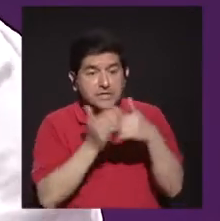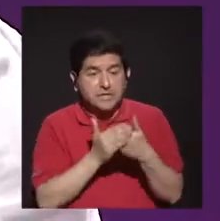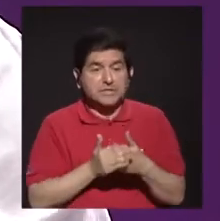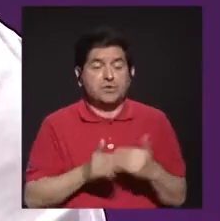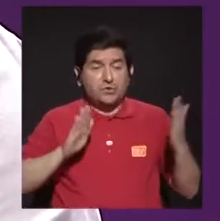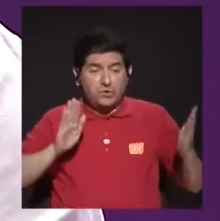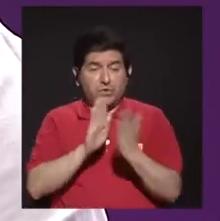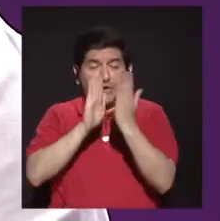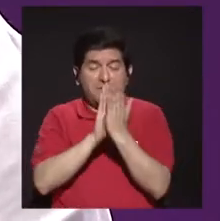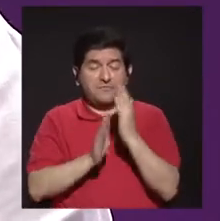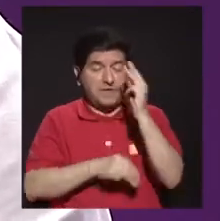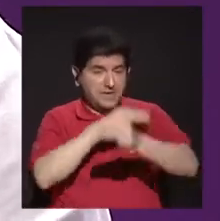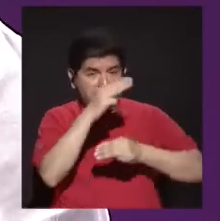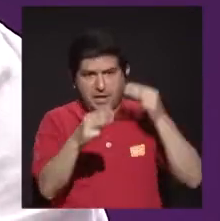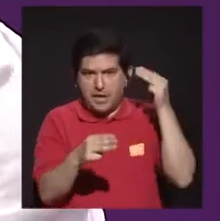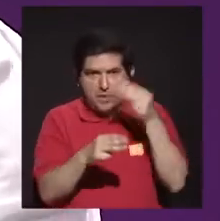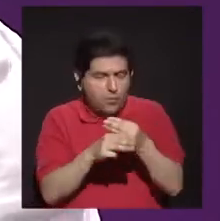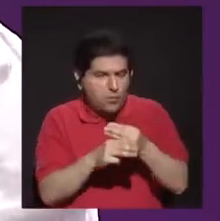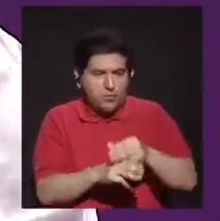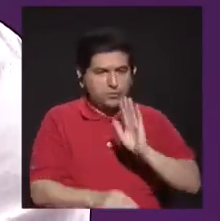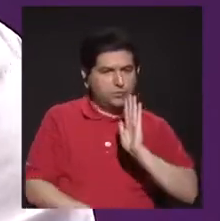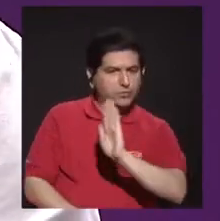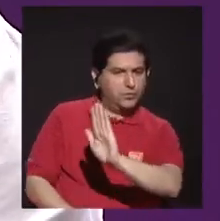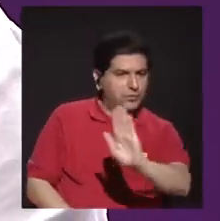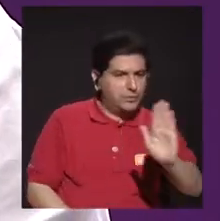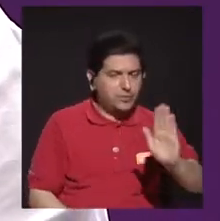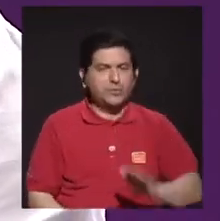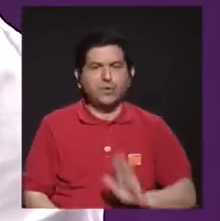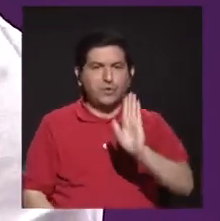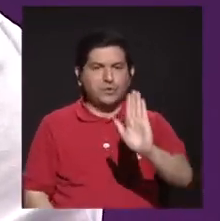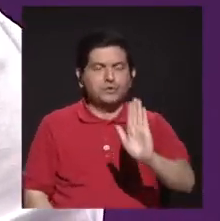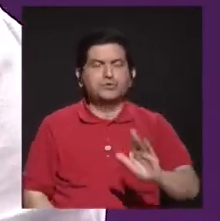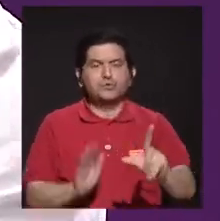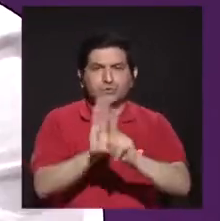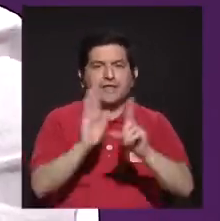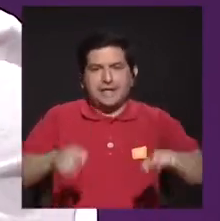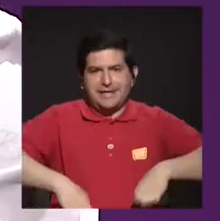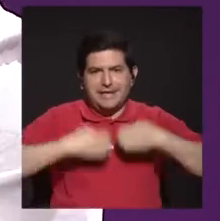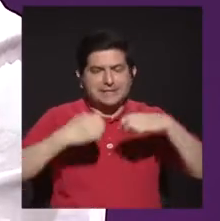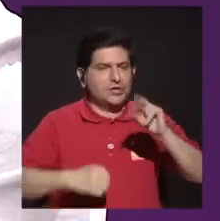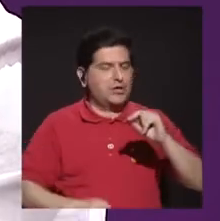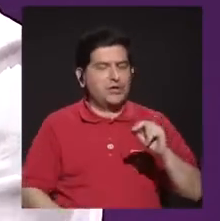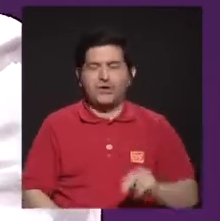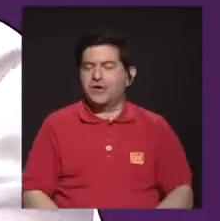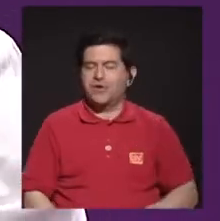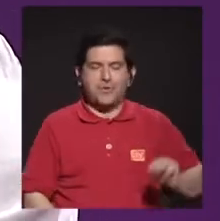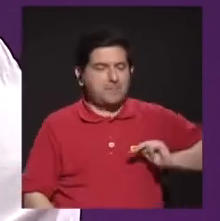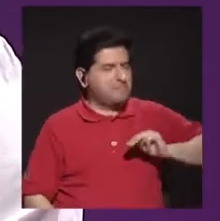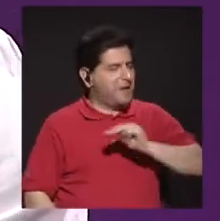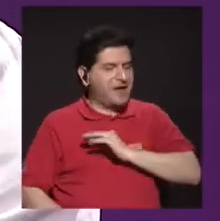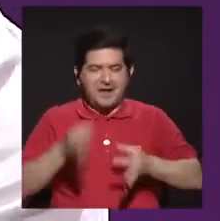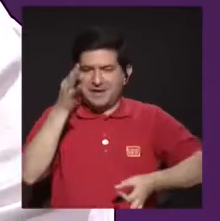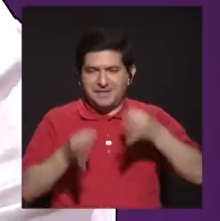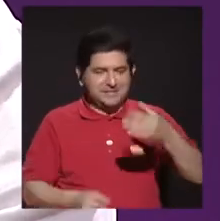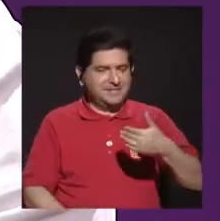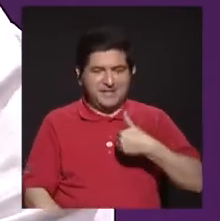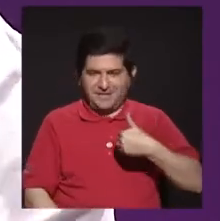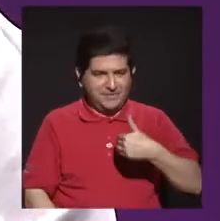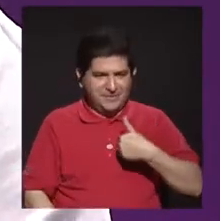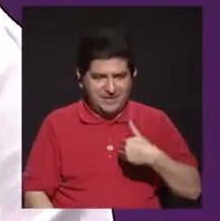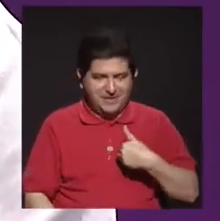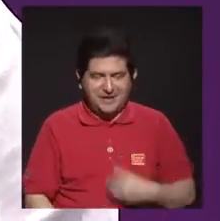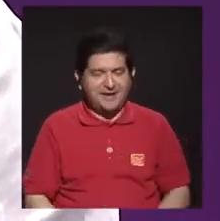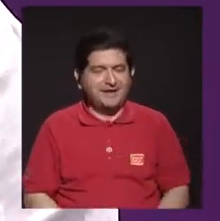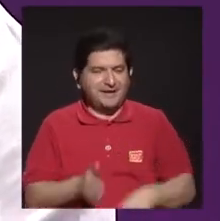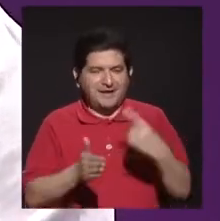mundo, su propio mundo, ¿verdad? Y hay sus propias leyes. Ni siquiera las leyes del Ministerio de Justicia tiene sus propias leyes.